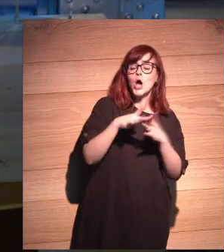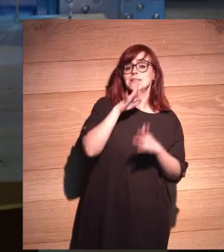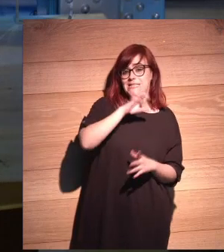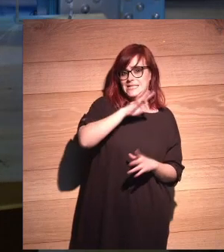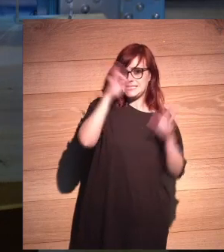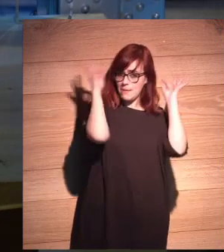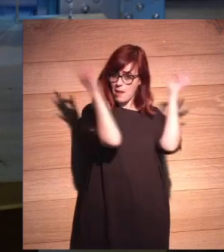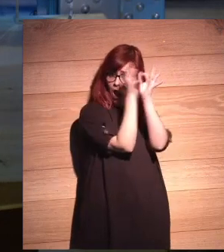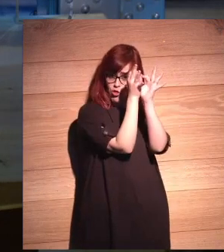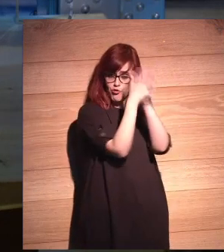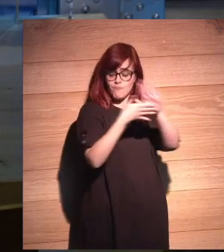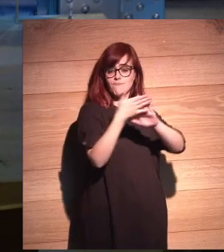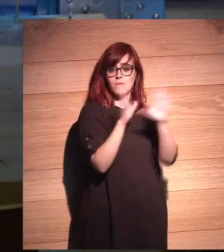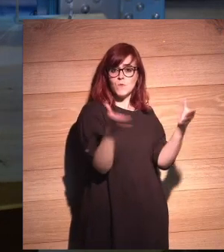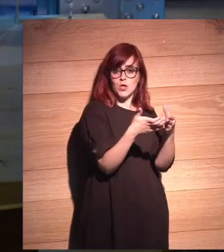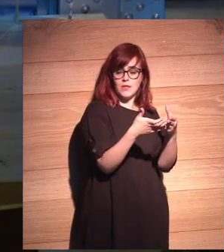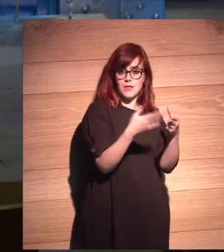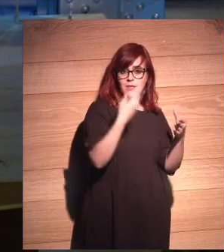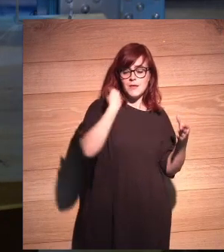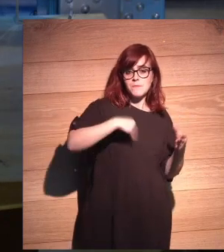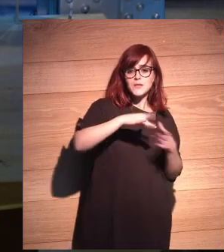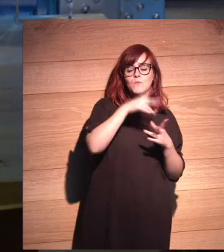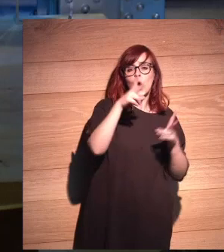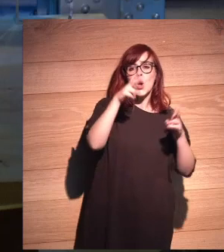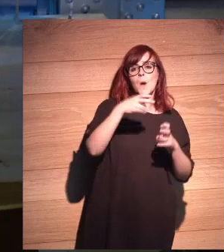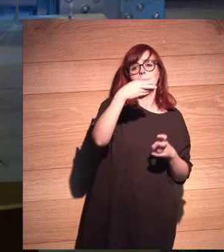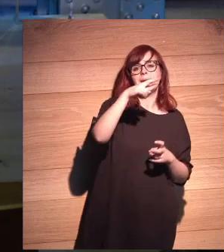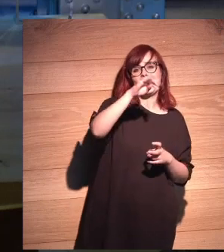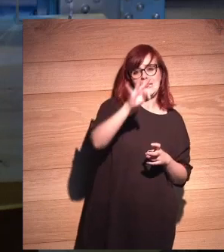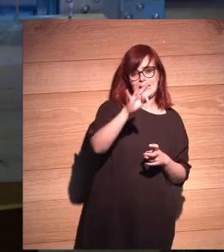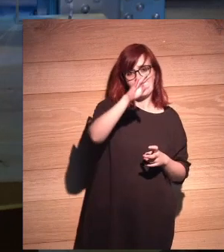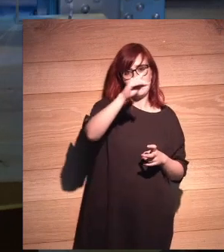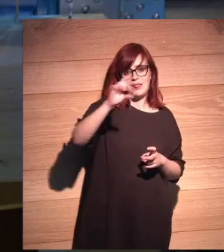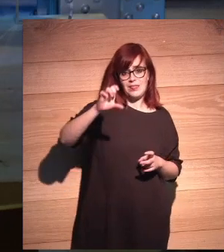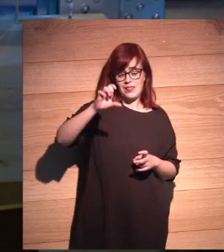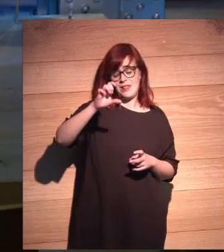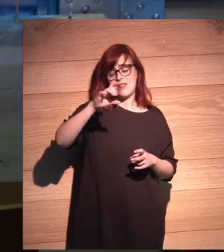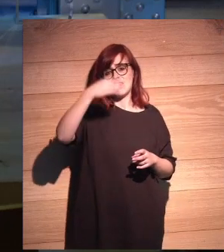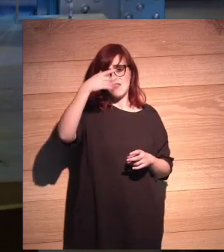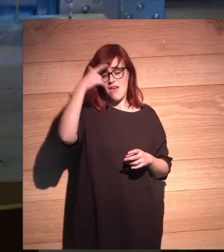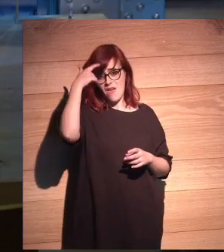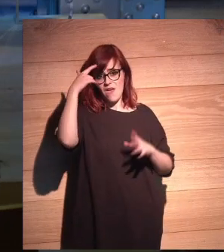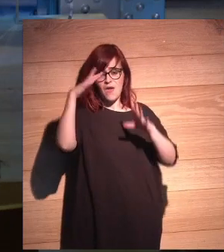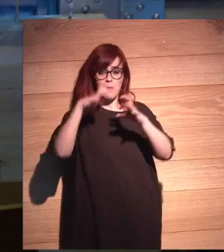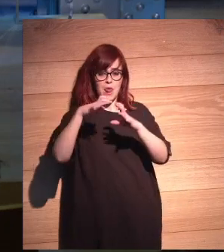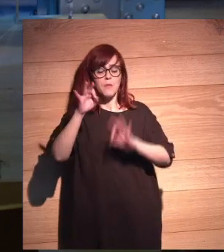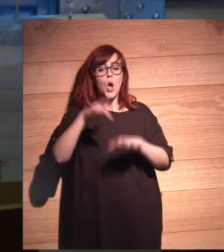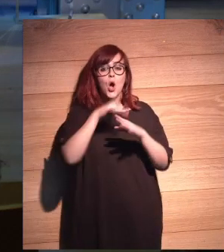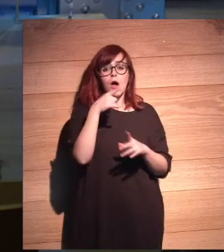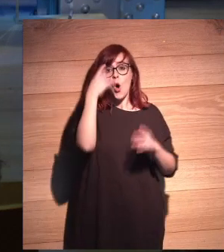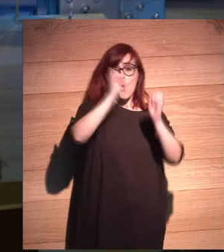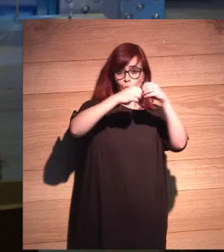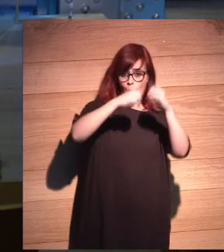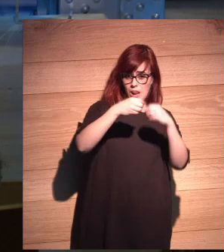seminario de Bilderberg y estaba el de Google, Eric Smith, y